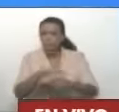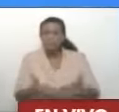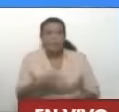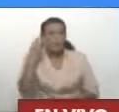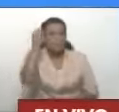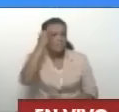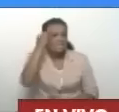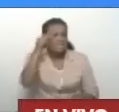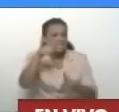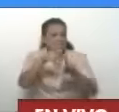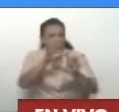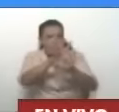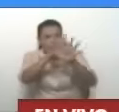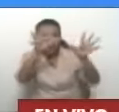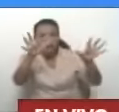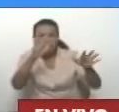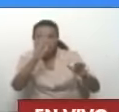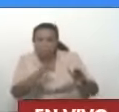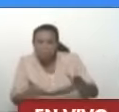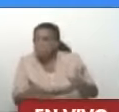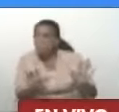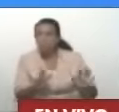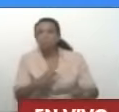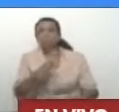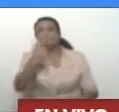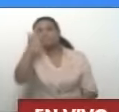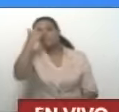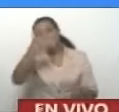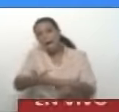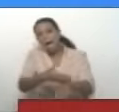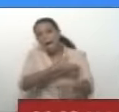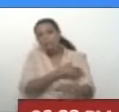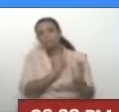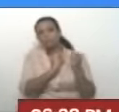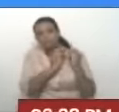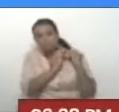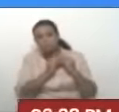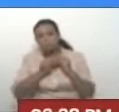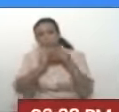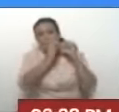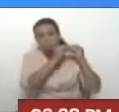Pensar el tiempo en grande, pensar con tiempo también.